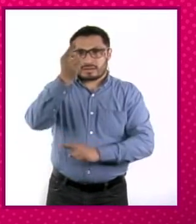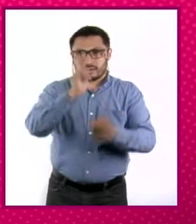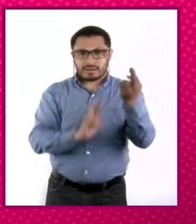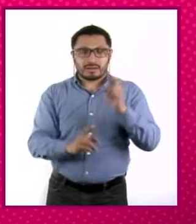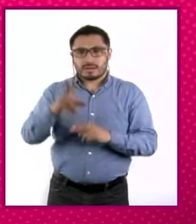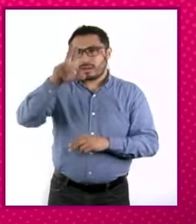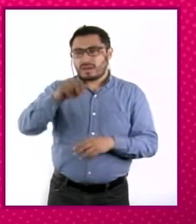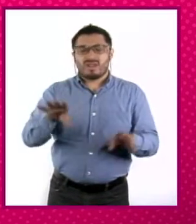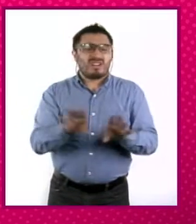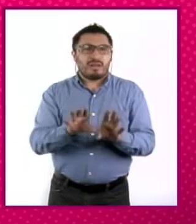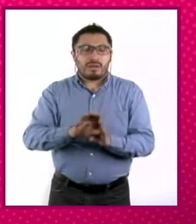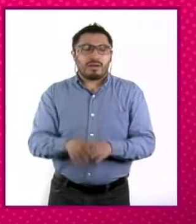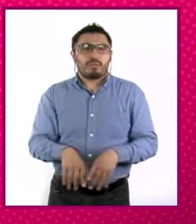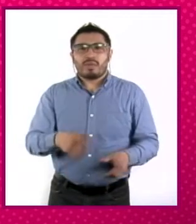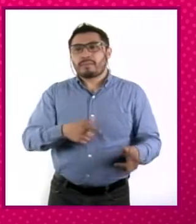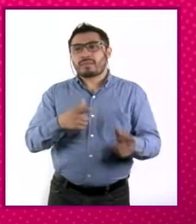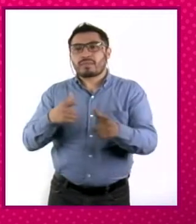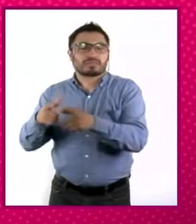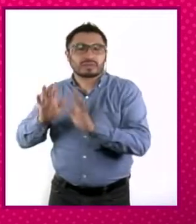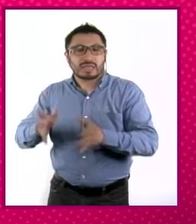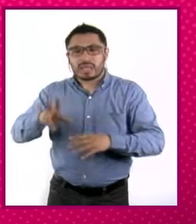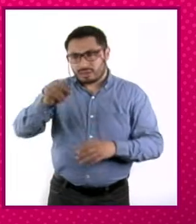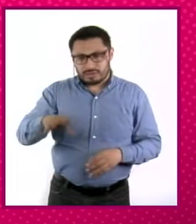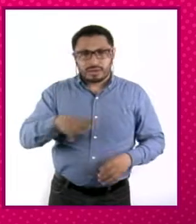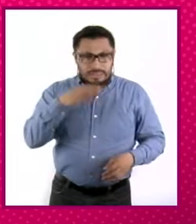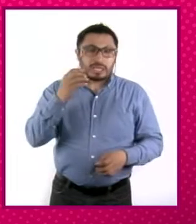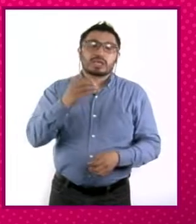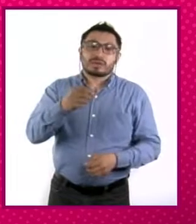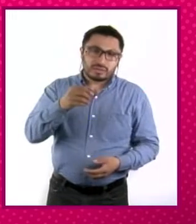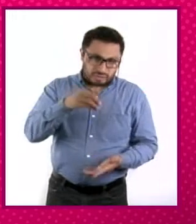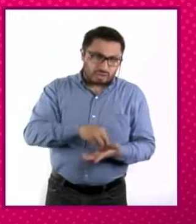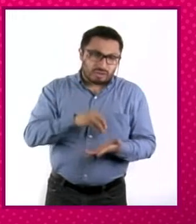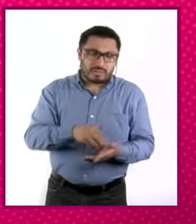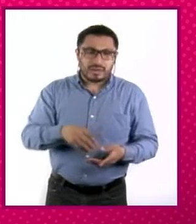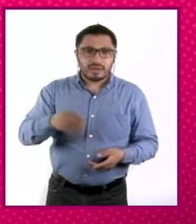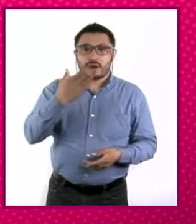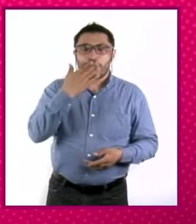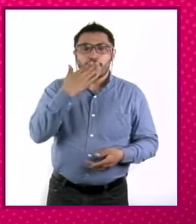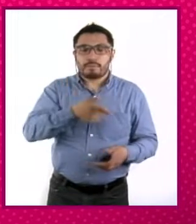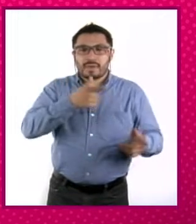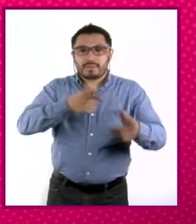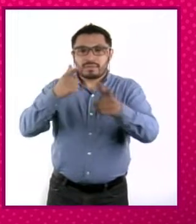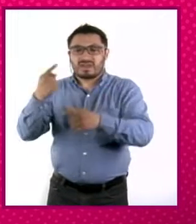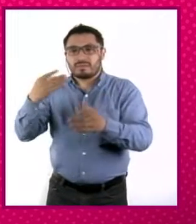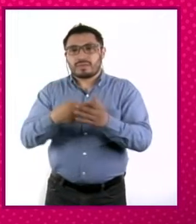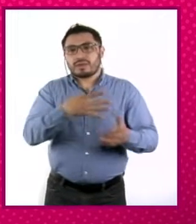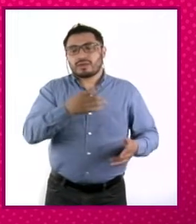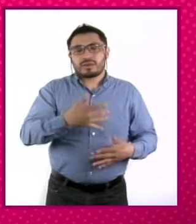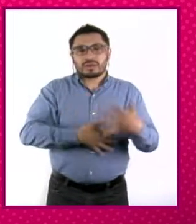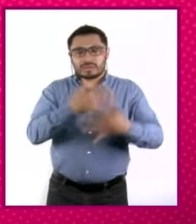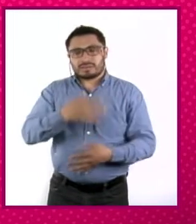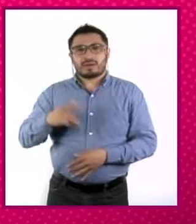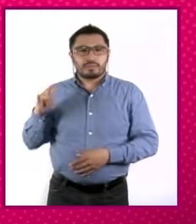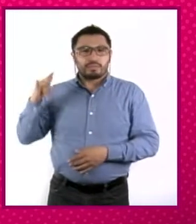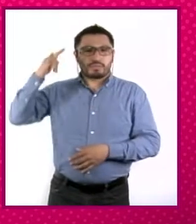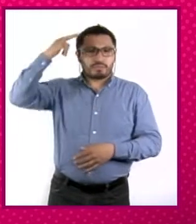trataba de exterminarlos, aunque todavía los bombardean en Sonora en 1915 desde los aviones, es de las